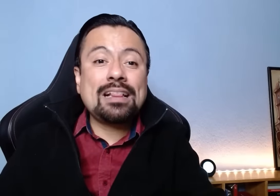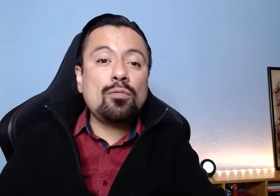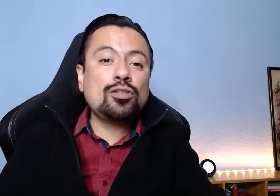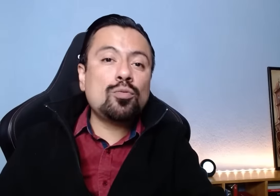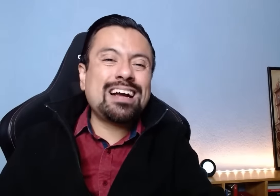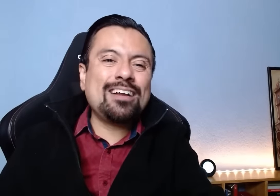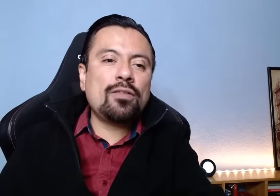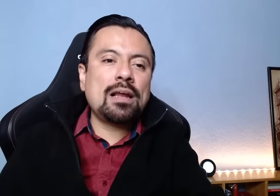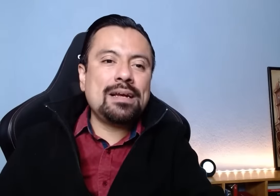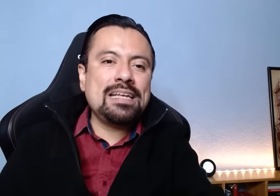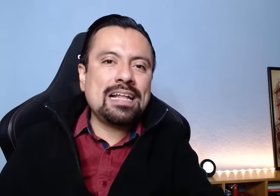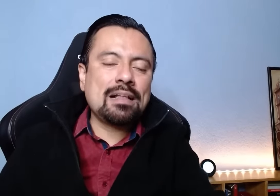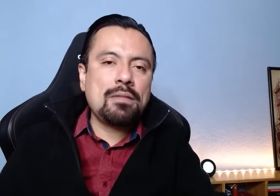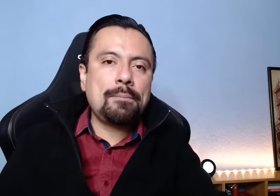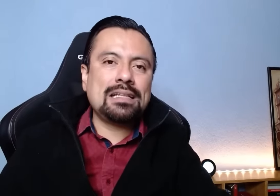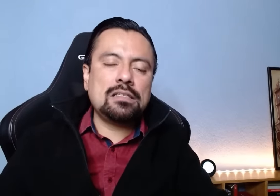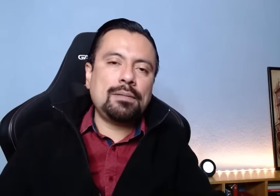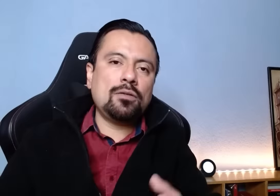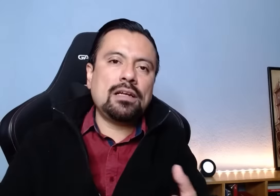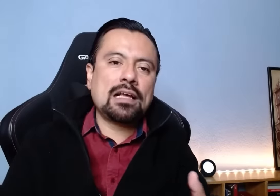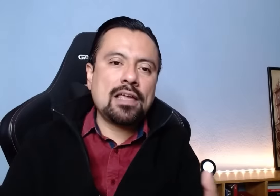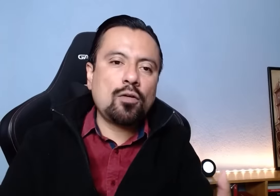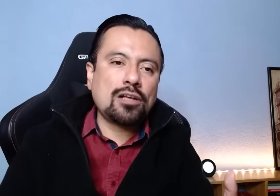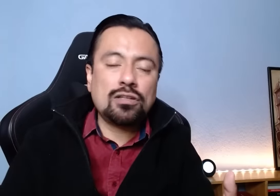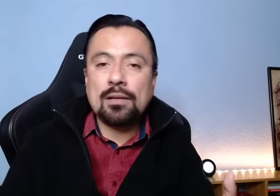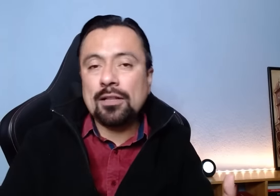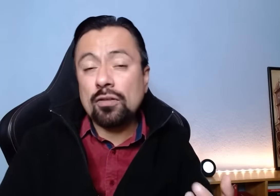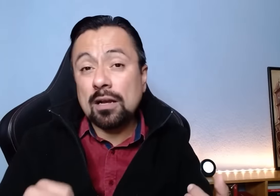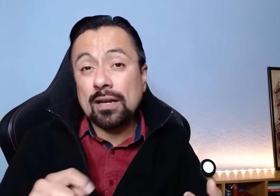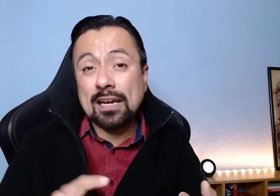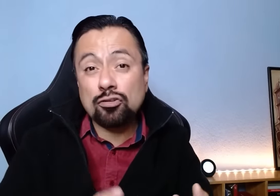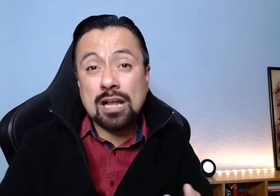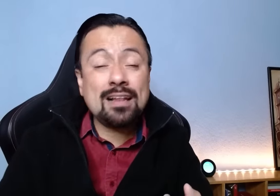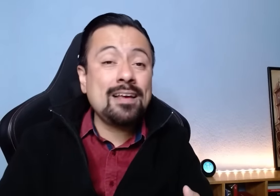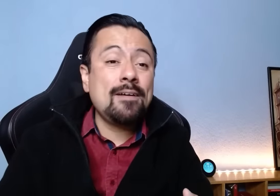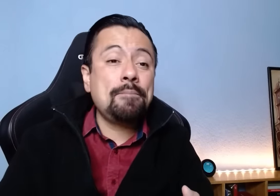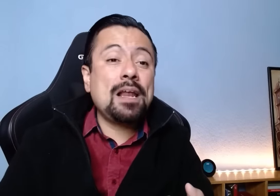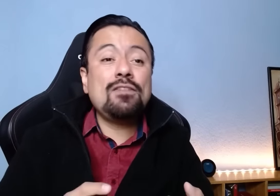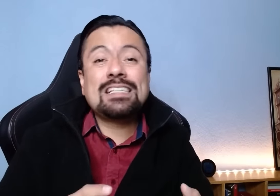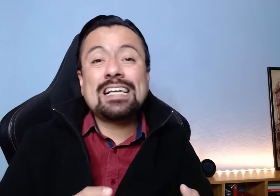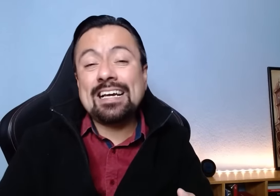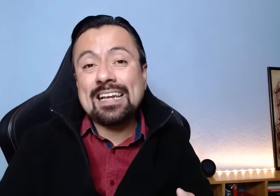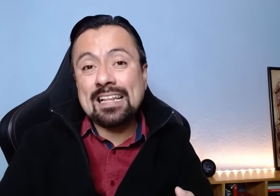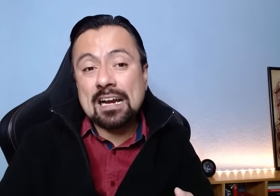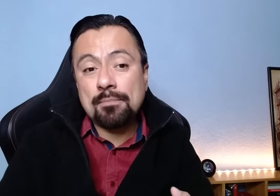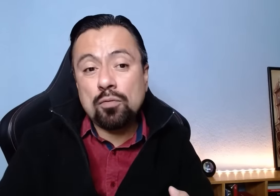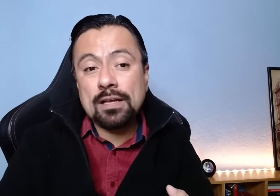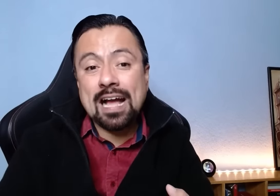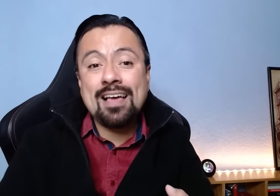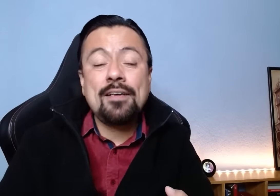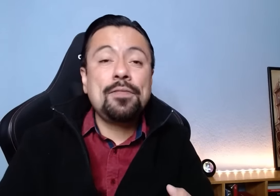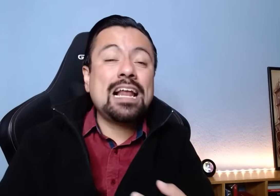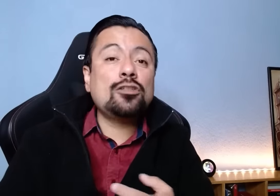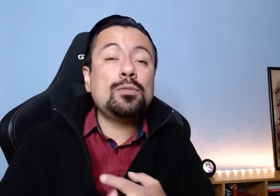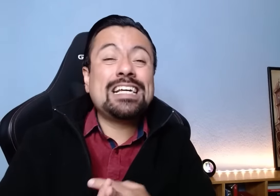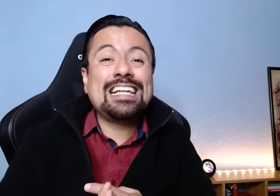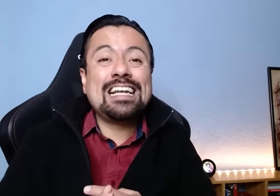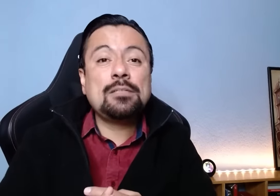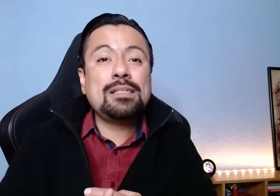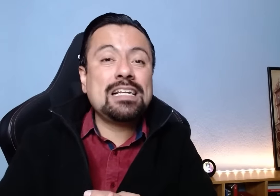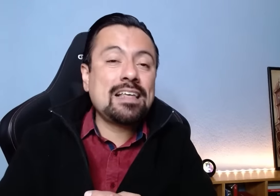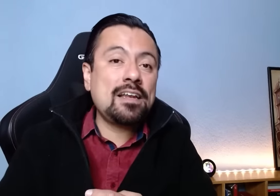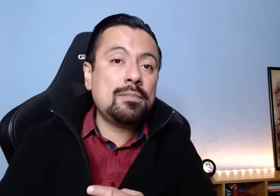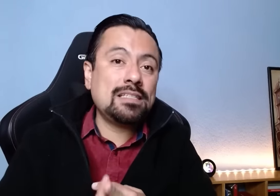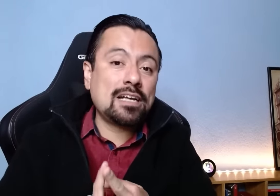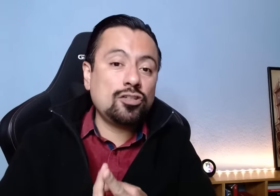el operativo estuvo a cargo de la Marina, también participaron en aquella ocasión elementos de la Guardia Nacional, de la Fiscalía General de la República, de la